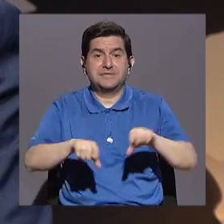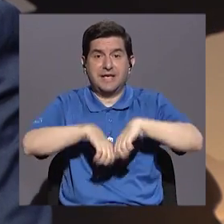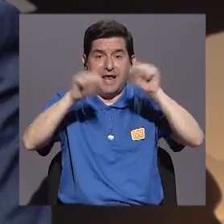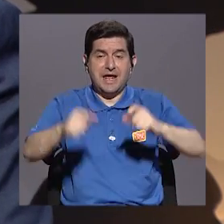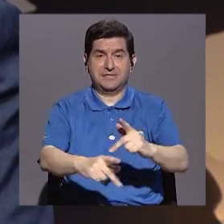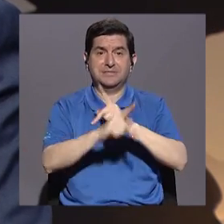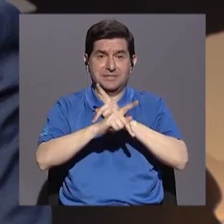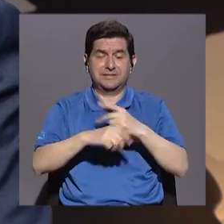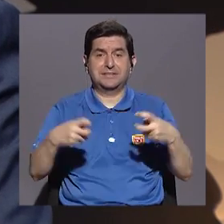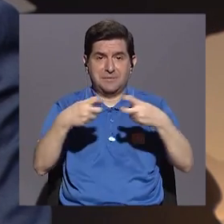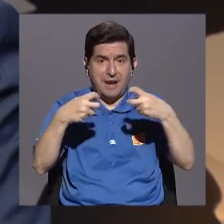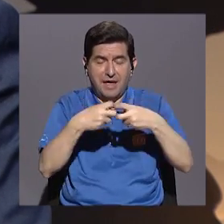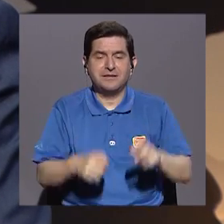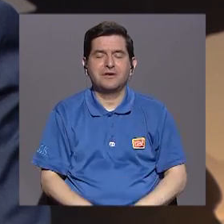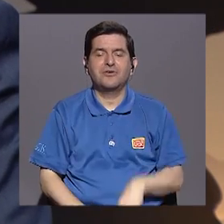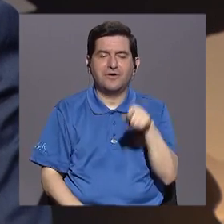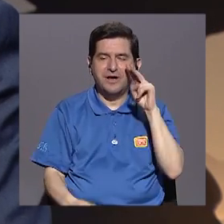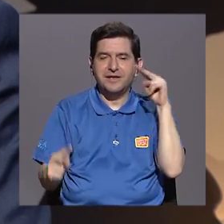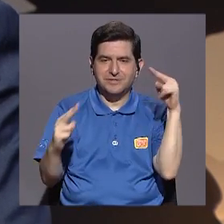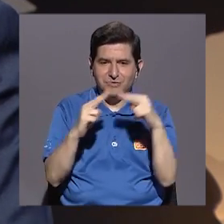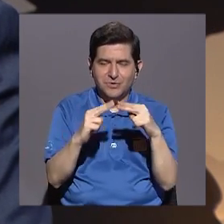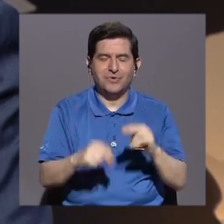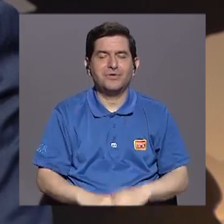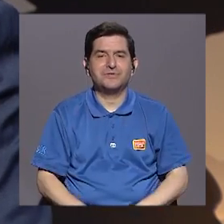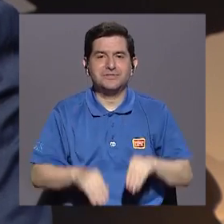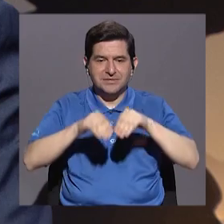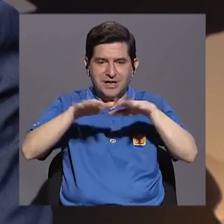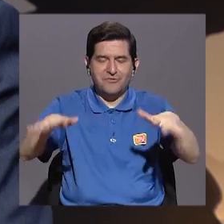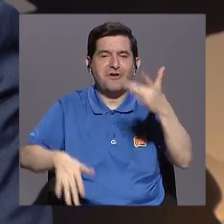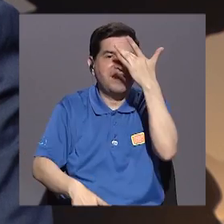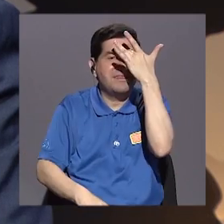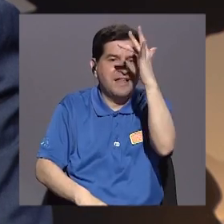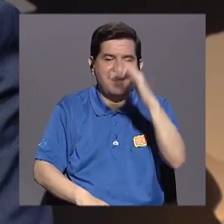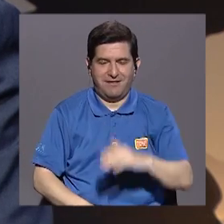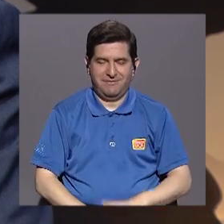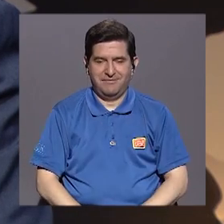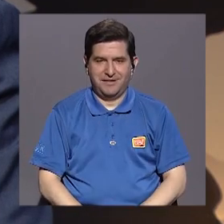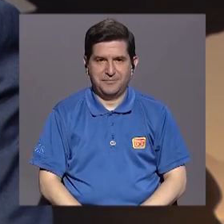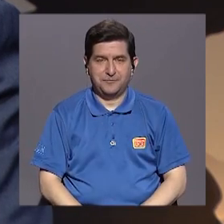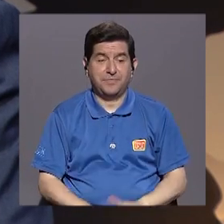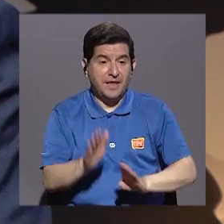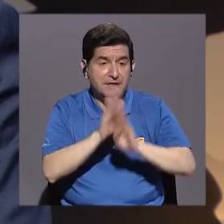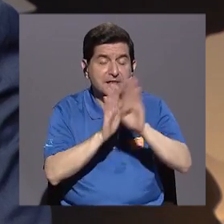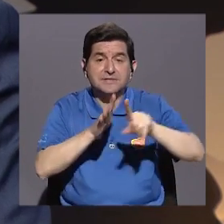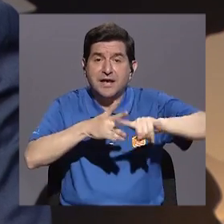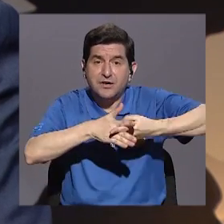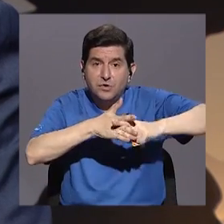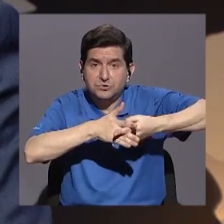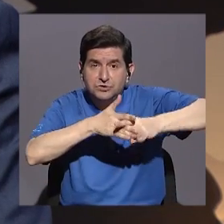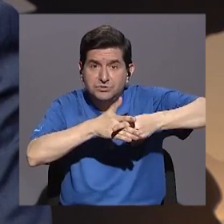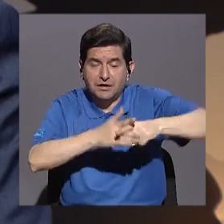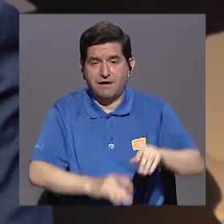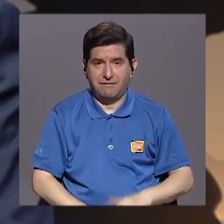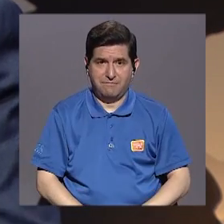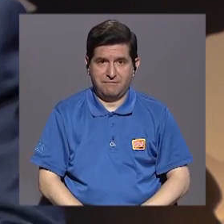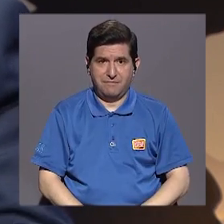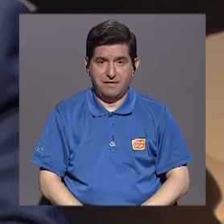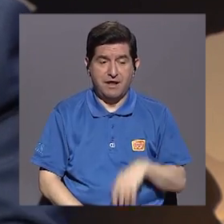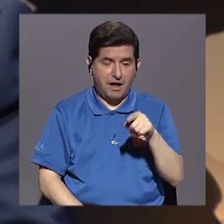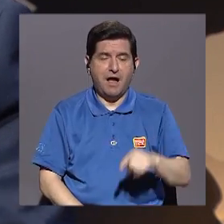ese es el que lo que nosotros conocemos tradicionalmente como las redes inteligentes y es desarrollar mecanismos que le